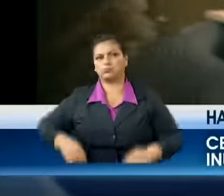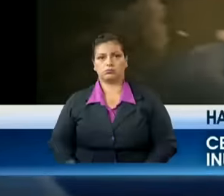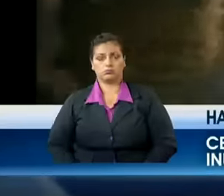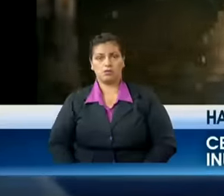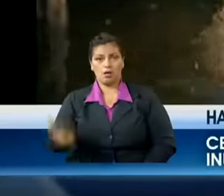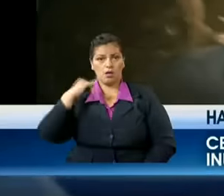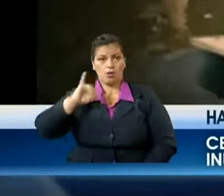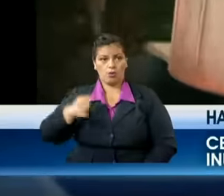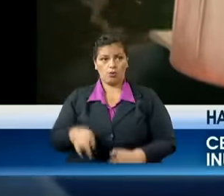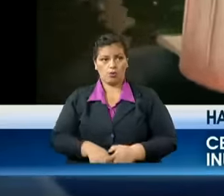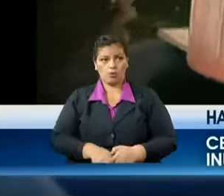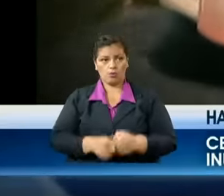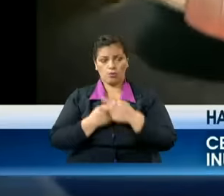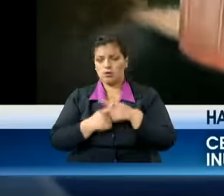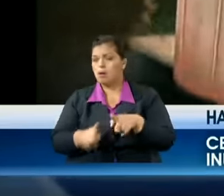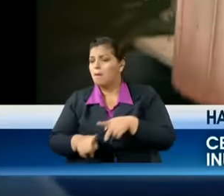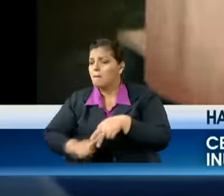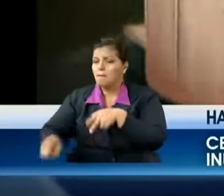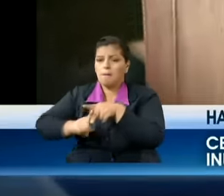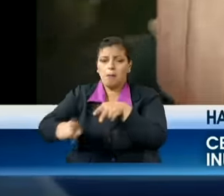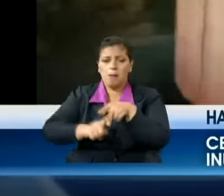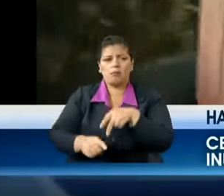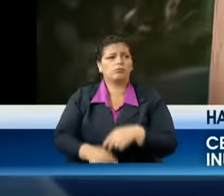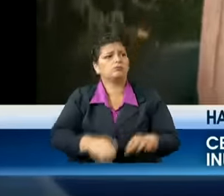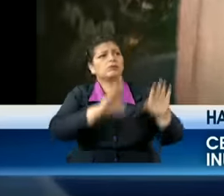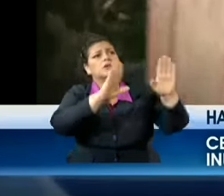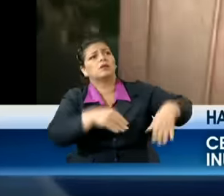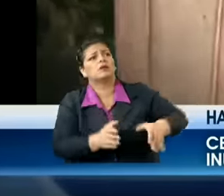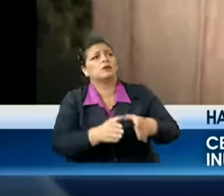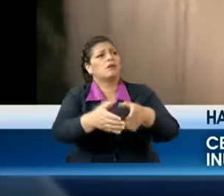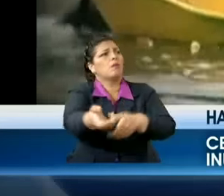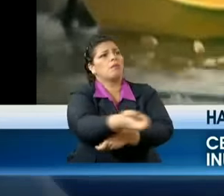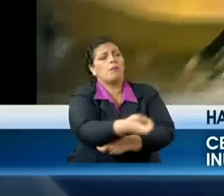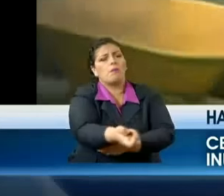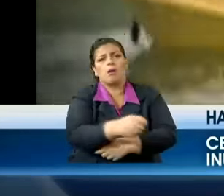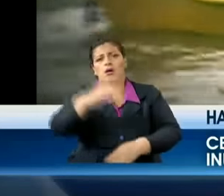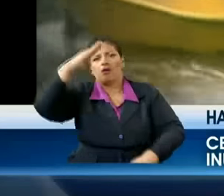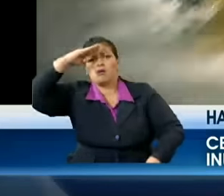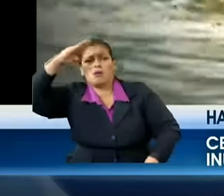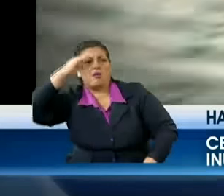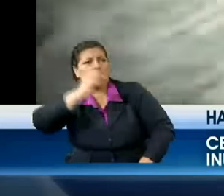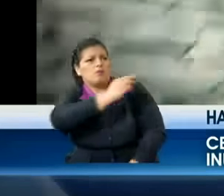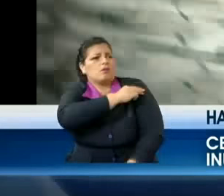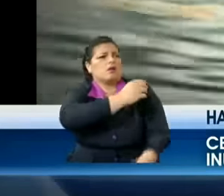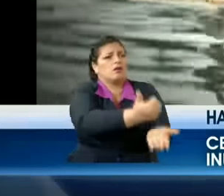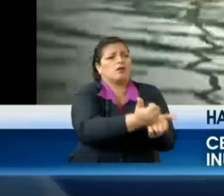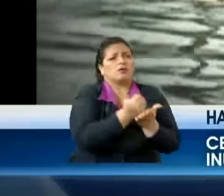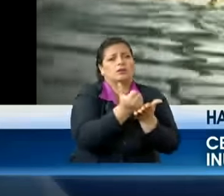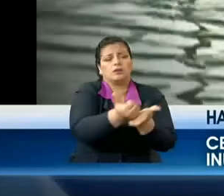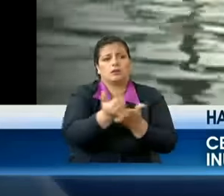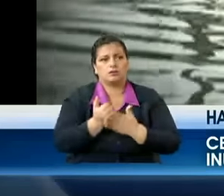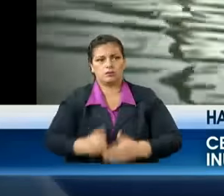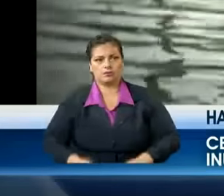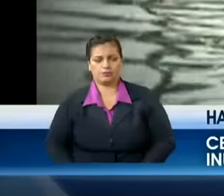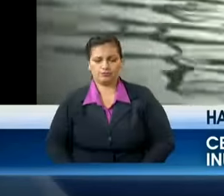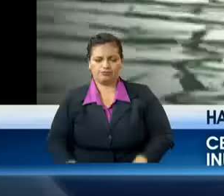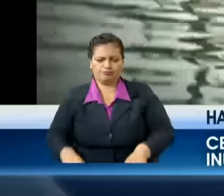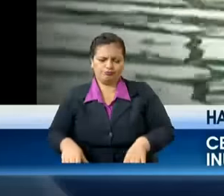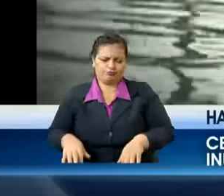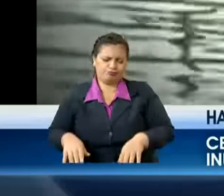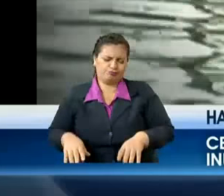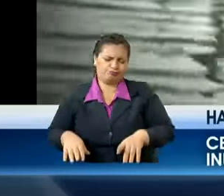la evacuación. Claro que tuvimos apoyo de los bomberos, de los militares. La presencia del líquido ha hecho honor a su nombre, pero